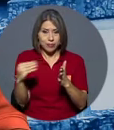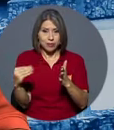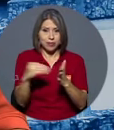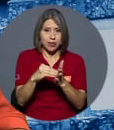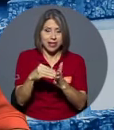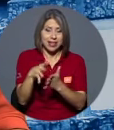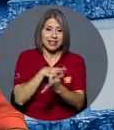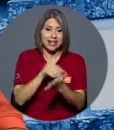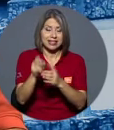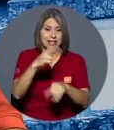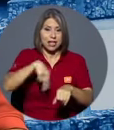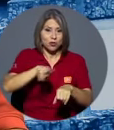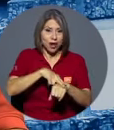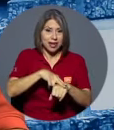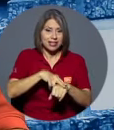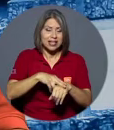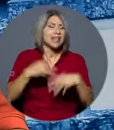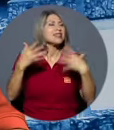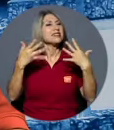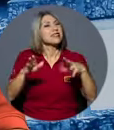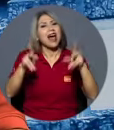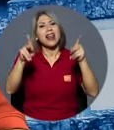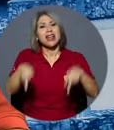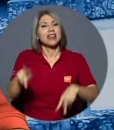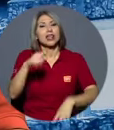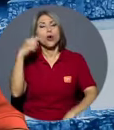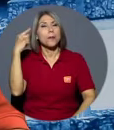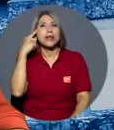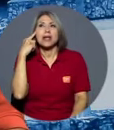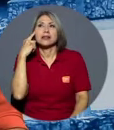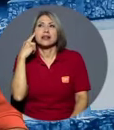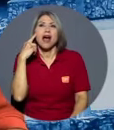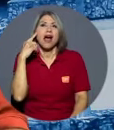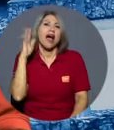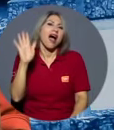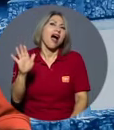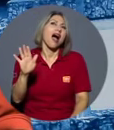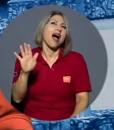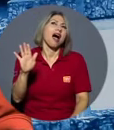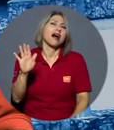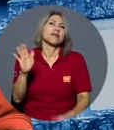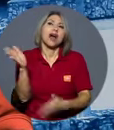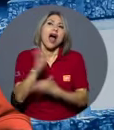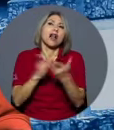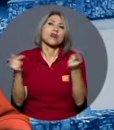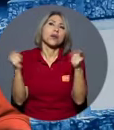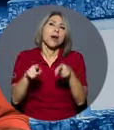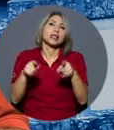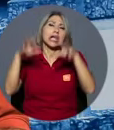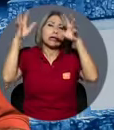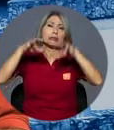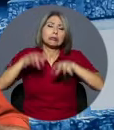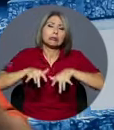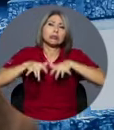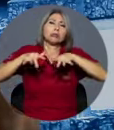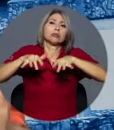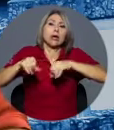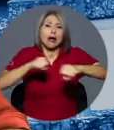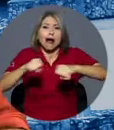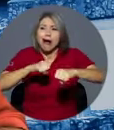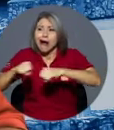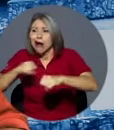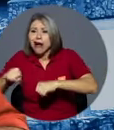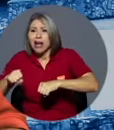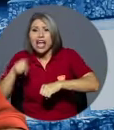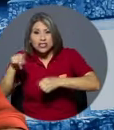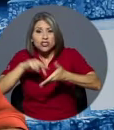se ha ido perdiendo esa idea de que los procesos naturales son castigos de Dios y que tienen una connotación